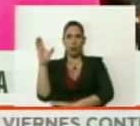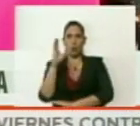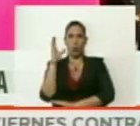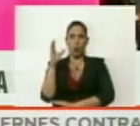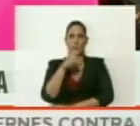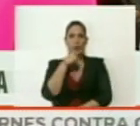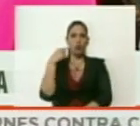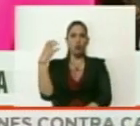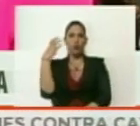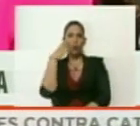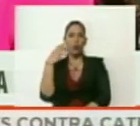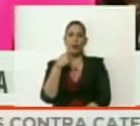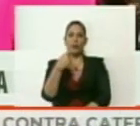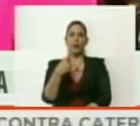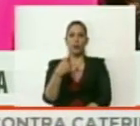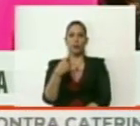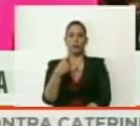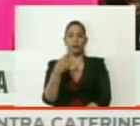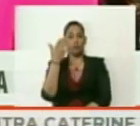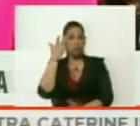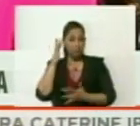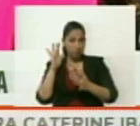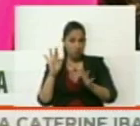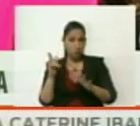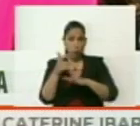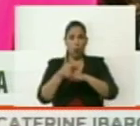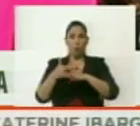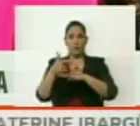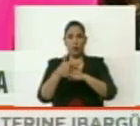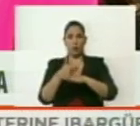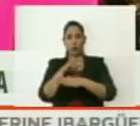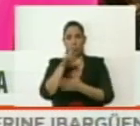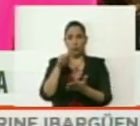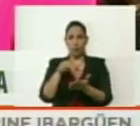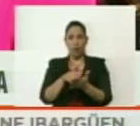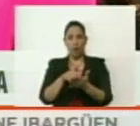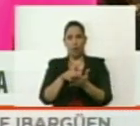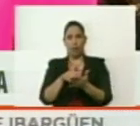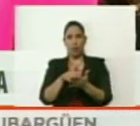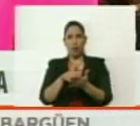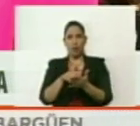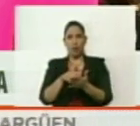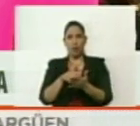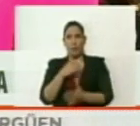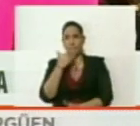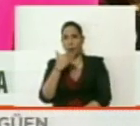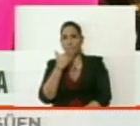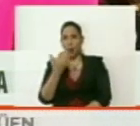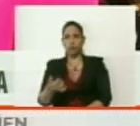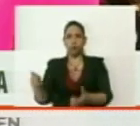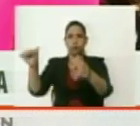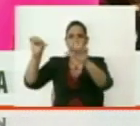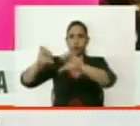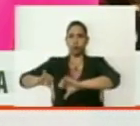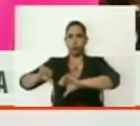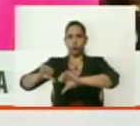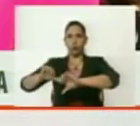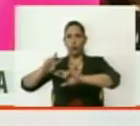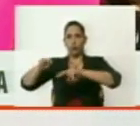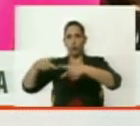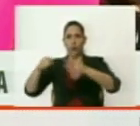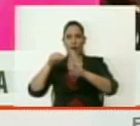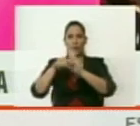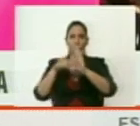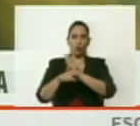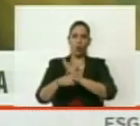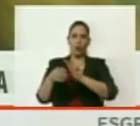Duque, señalando que supuestamente el gobierno nacional estaría próximo a una caída por estas nuevas acciones de Estados